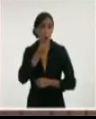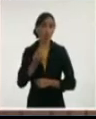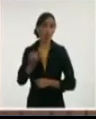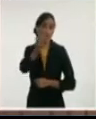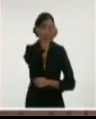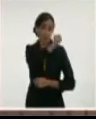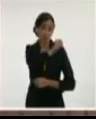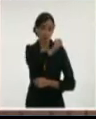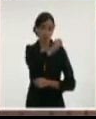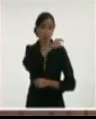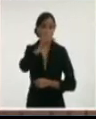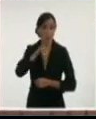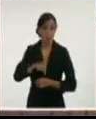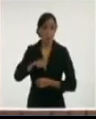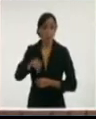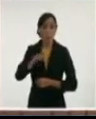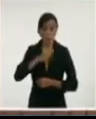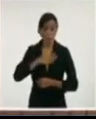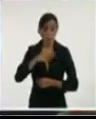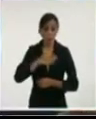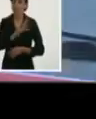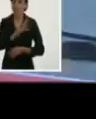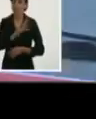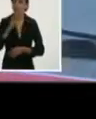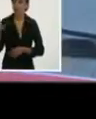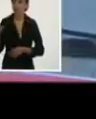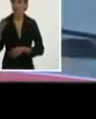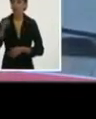pueblos no, y menos Camagüey.